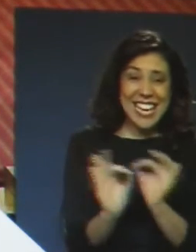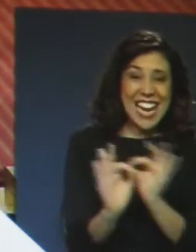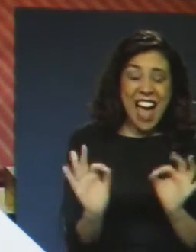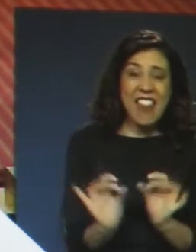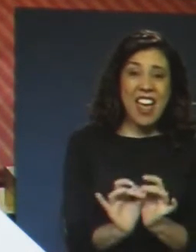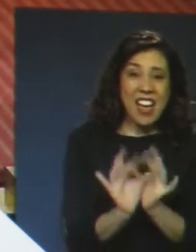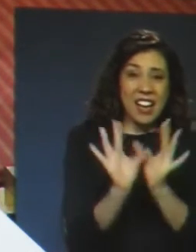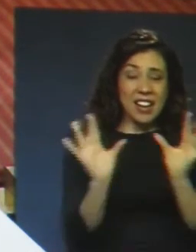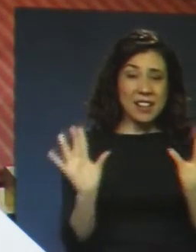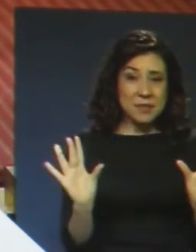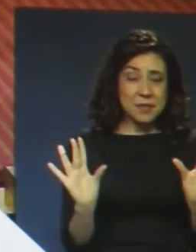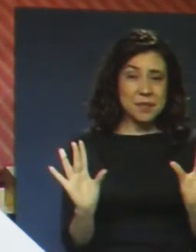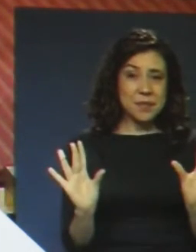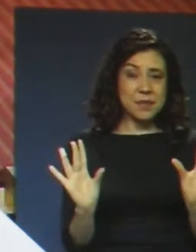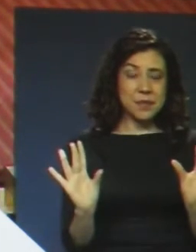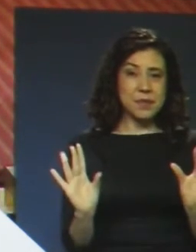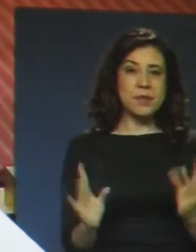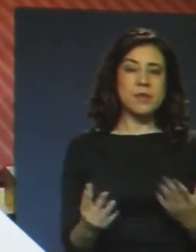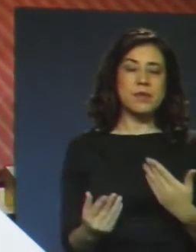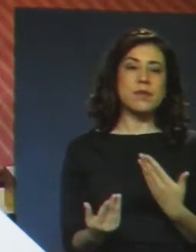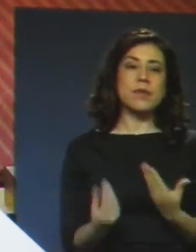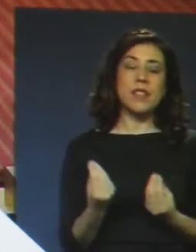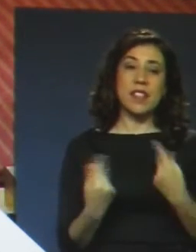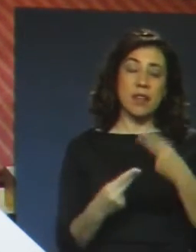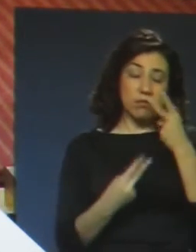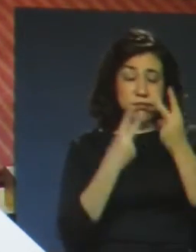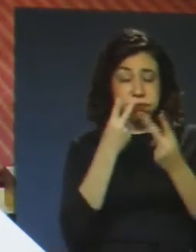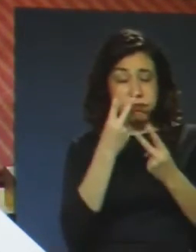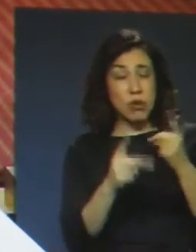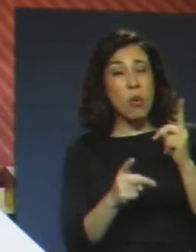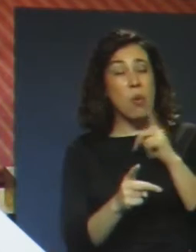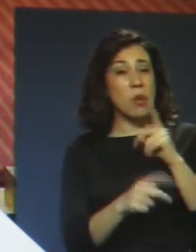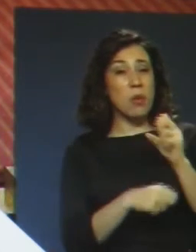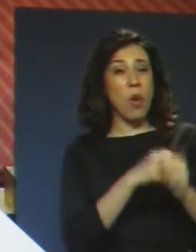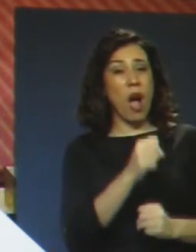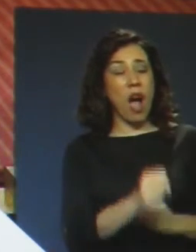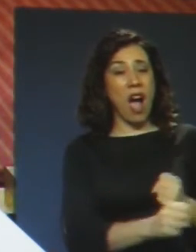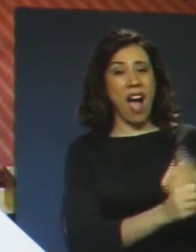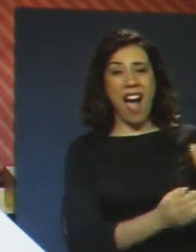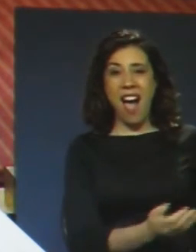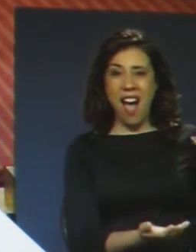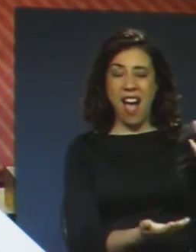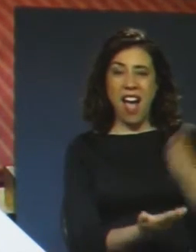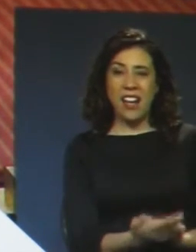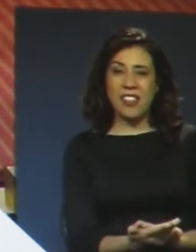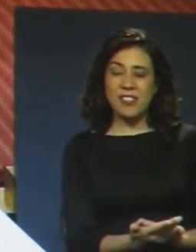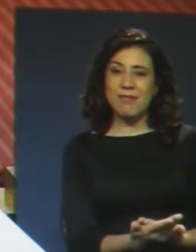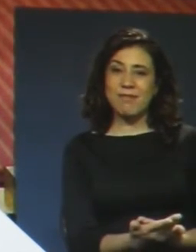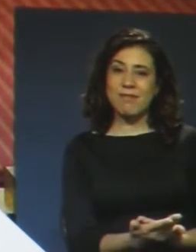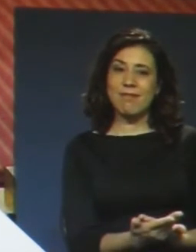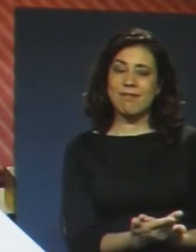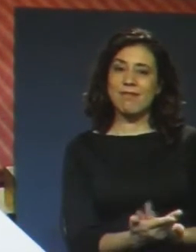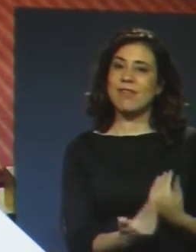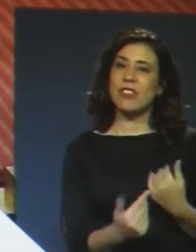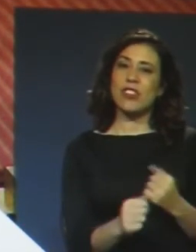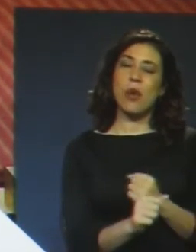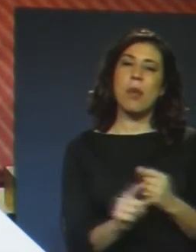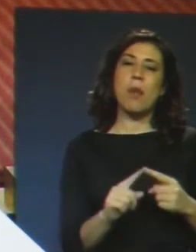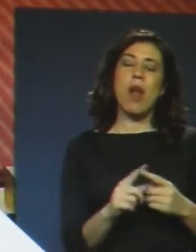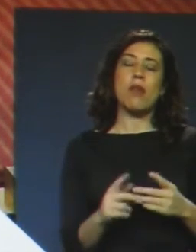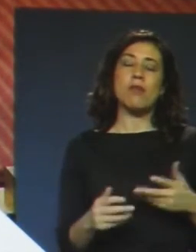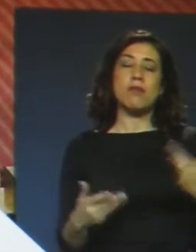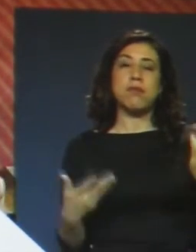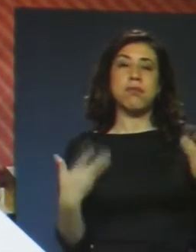explícito. Y con todo, lo que hemos visto en el último año, no estamos para darnos el lujo